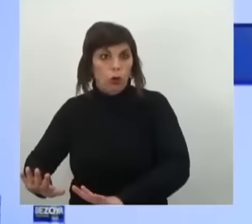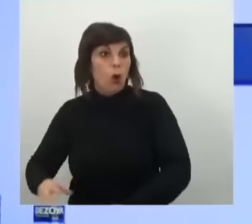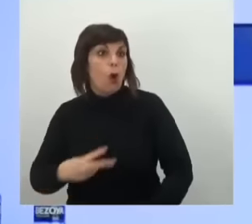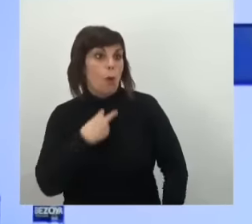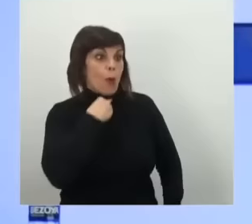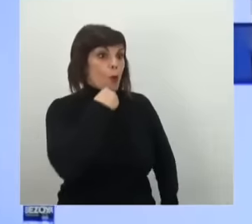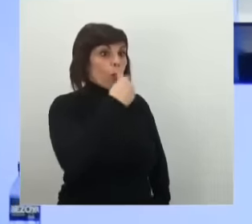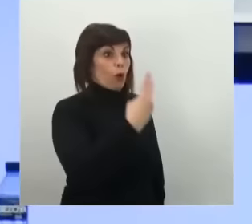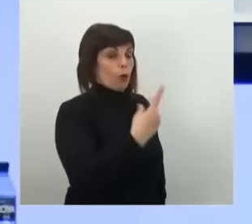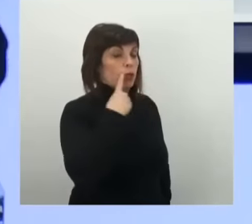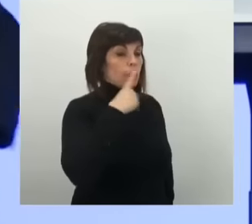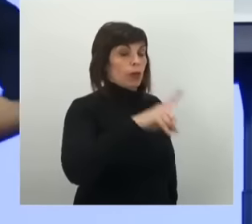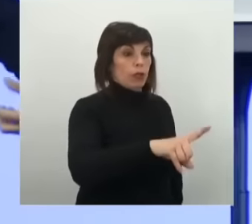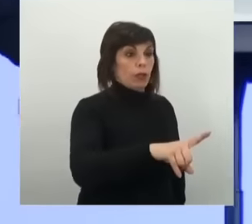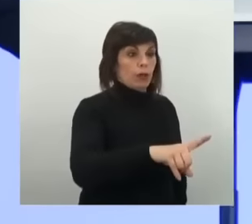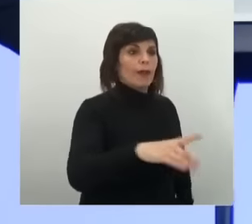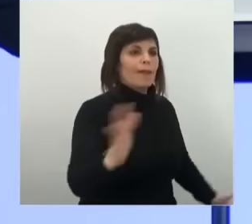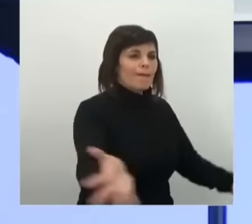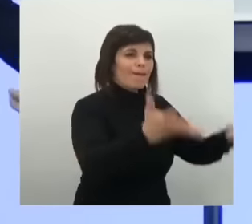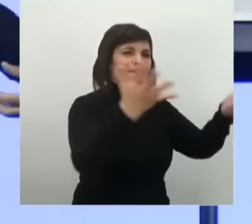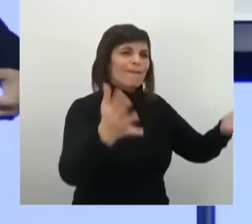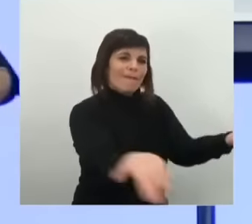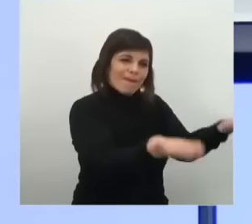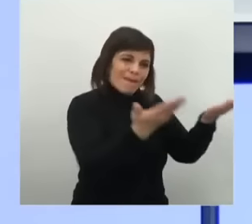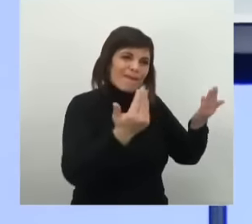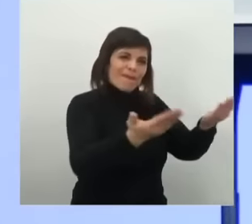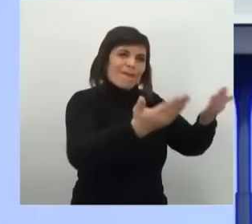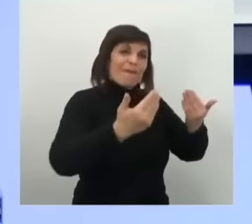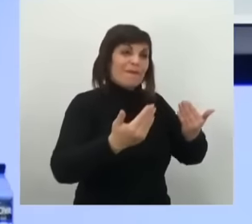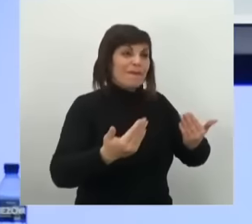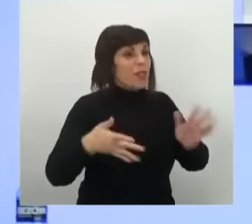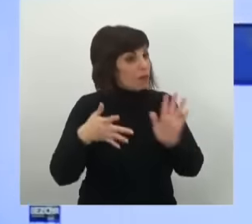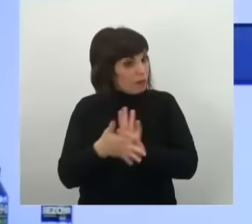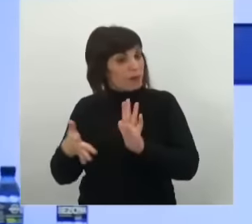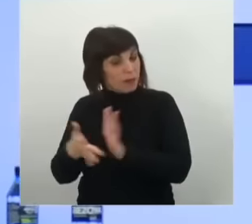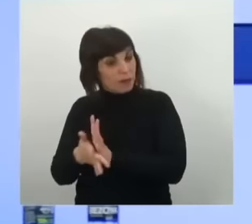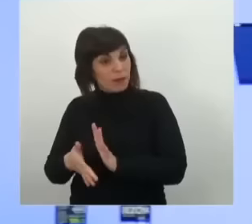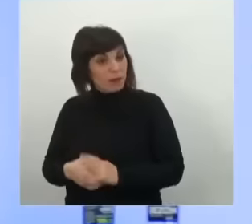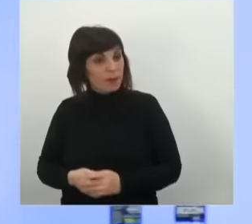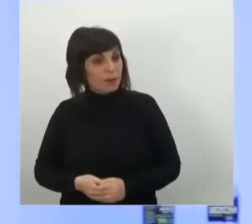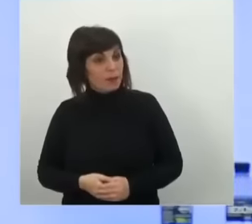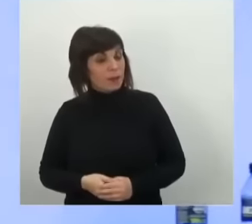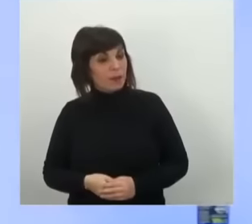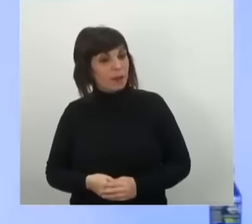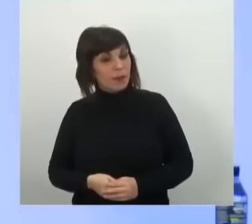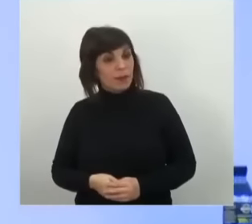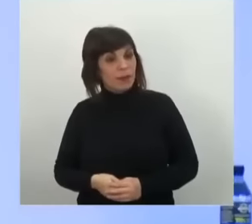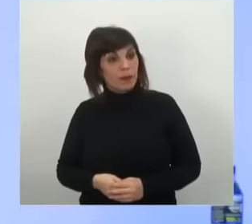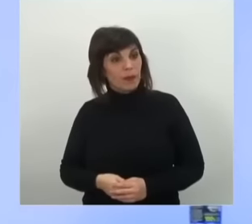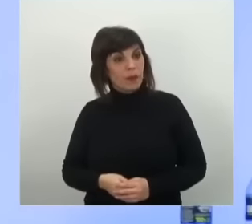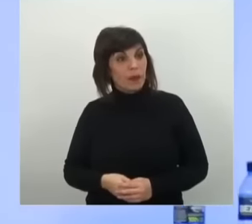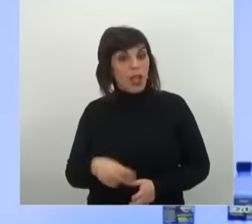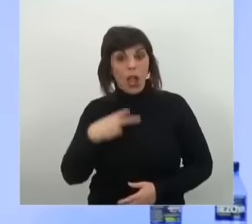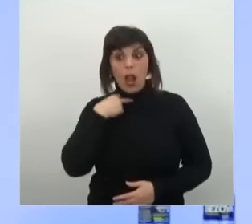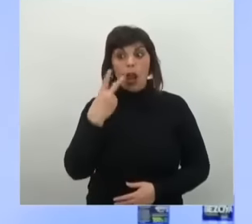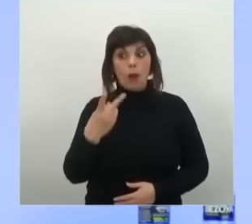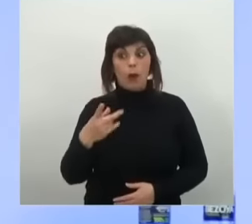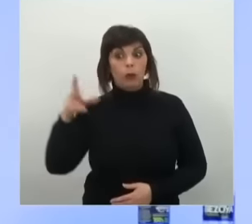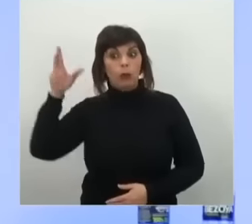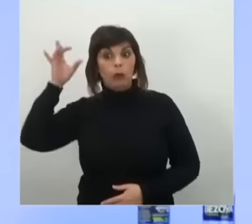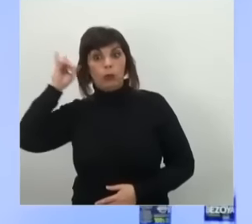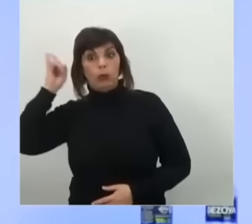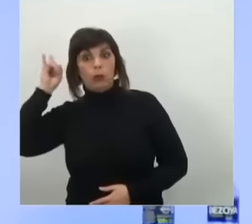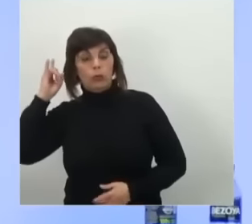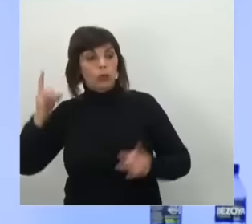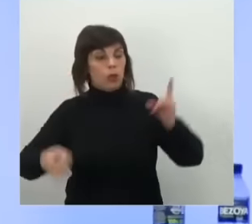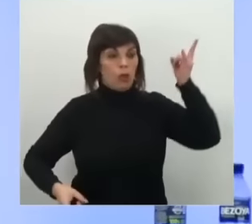una voz del otro lado que le va a decir ahí ánimo ven me explico la que va a estar usted va a escuchar las dos ahora es la